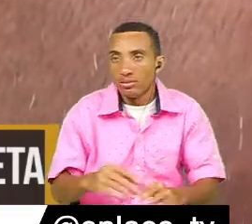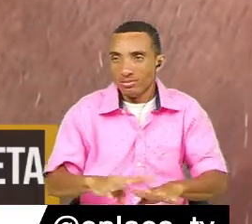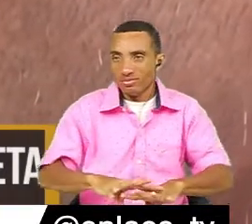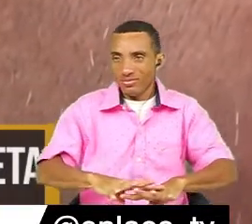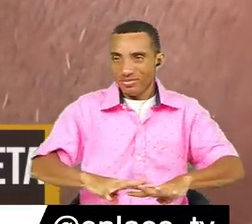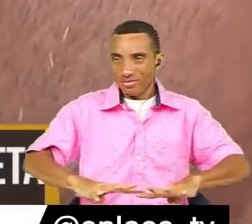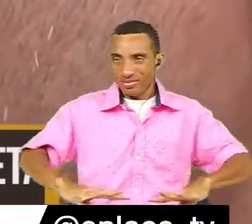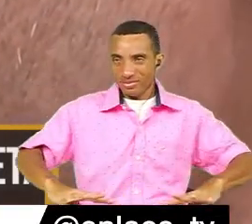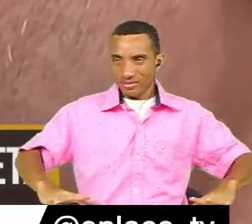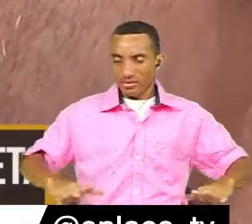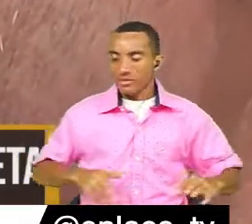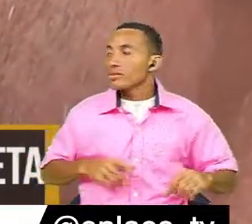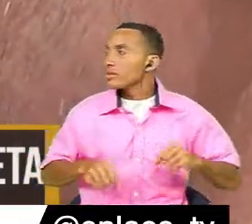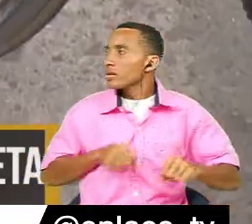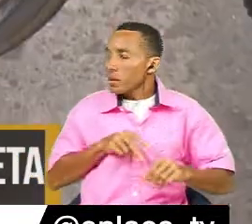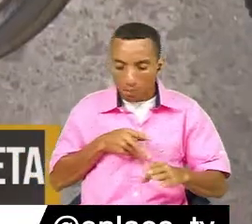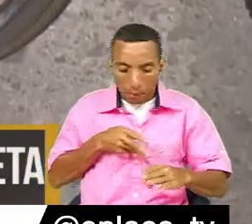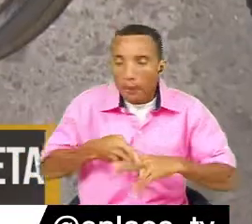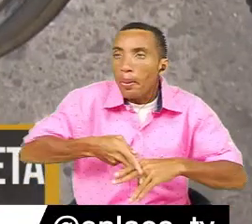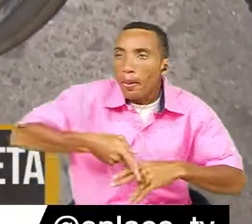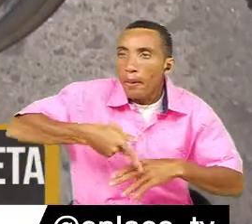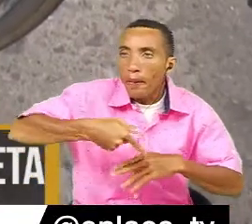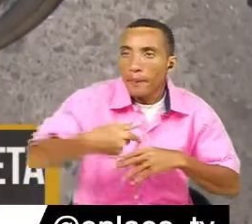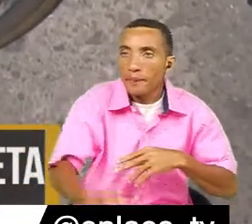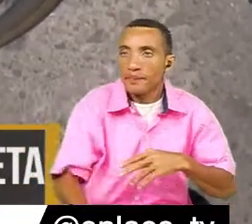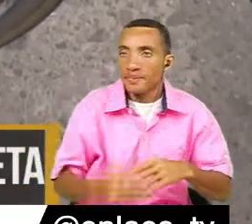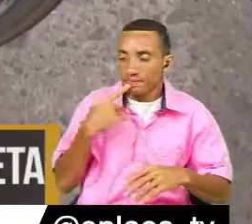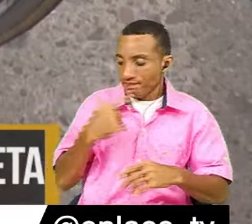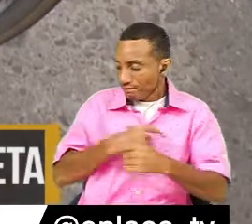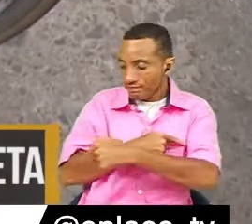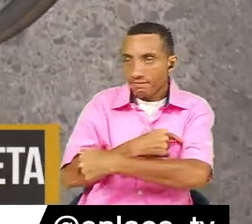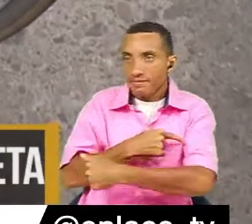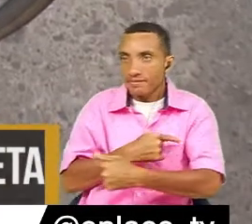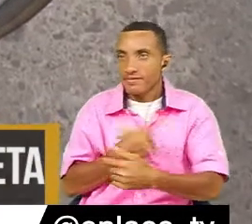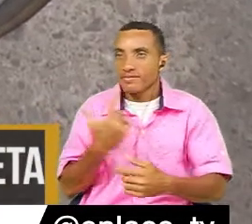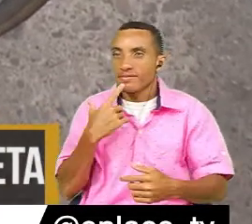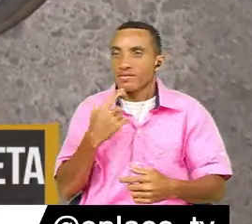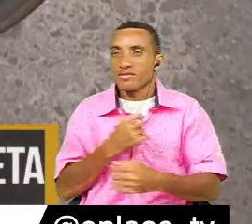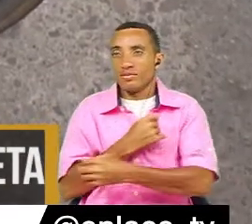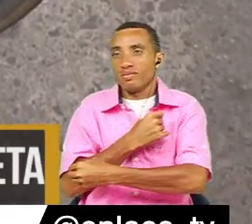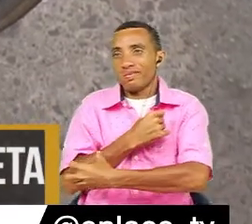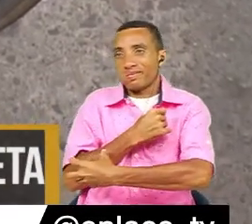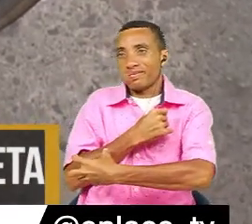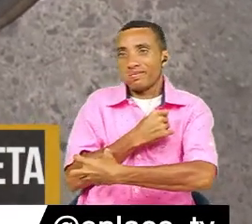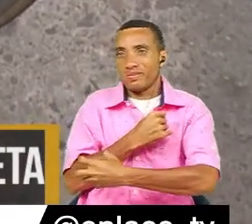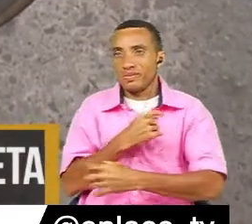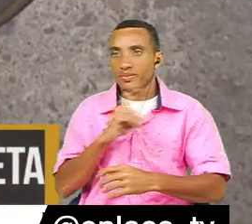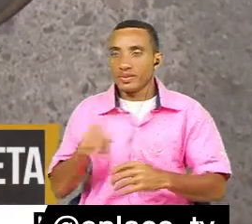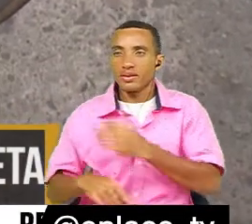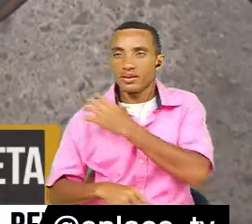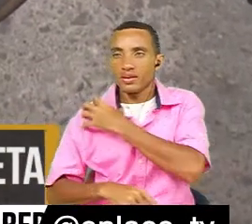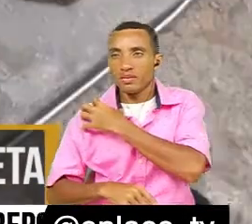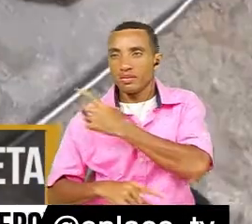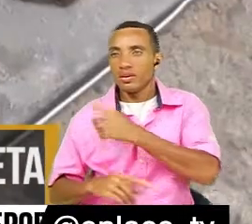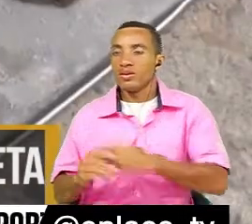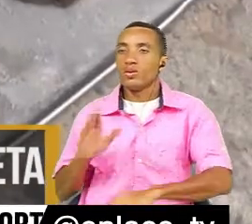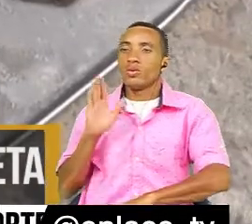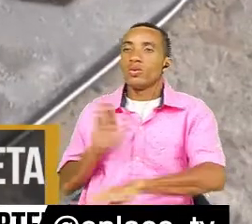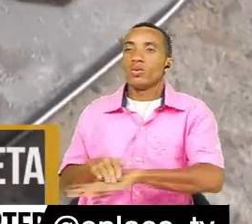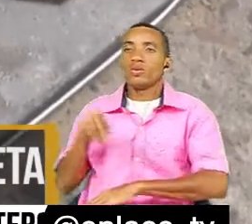el brazo, la mano, la otra mano, vea, estoy todo hinchado, el hombro. Pues yo culpo a Aguas de Barranca,